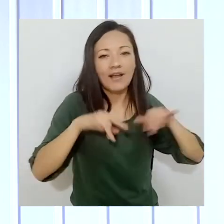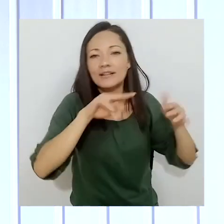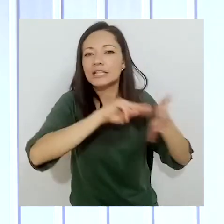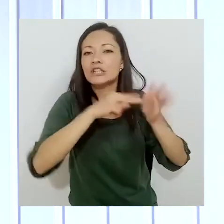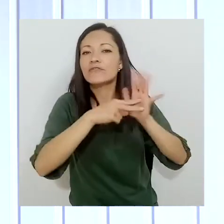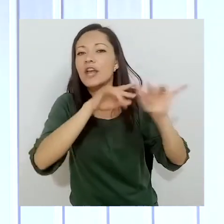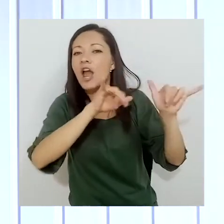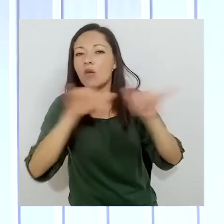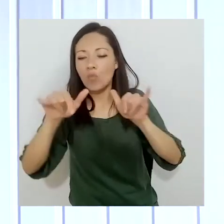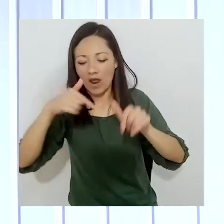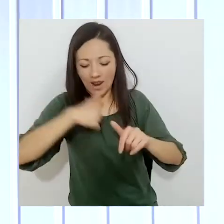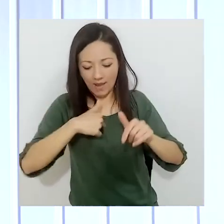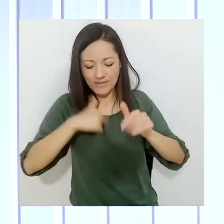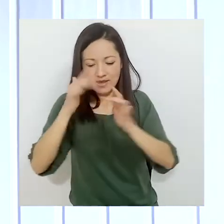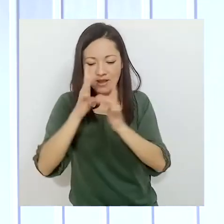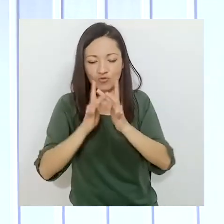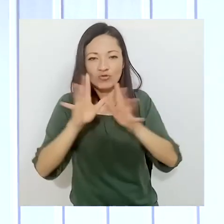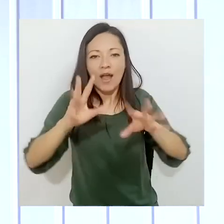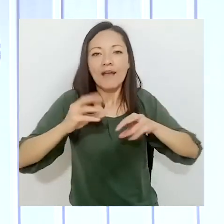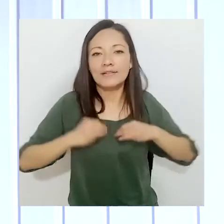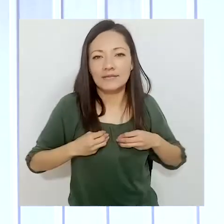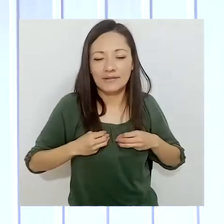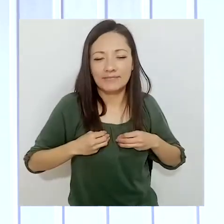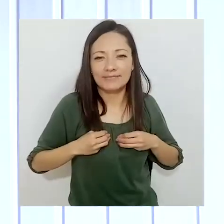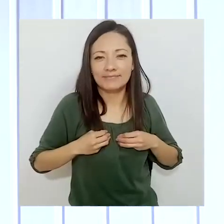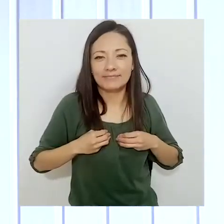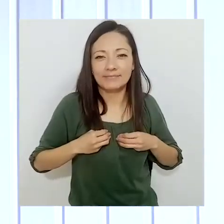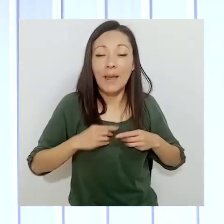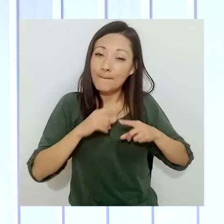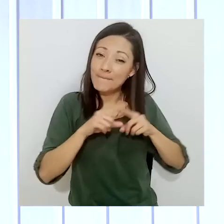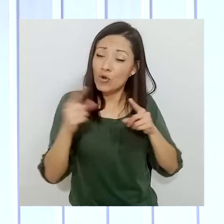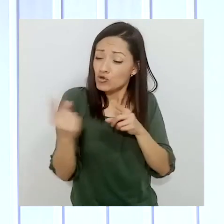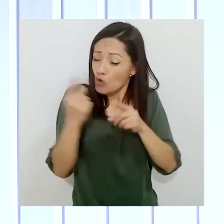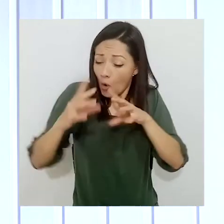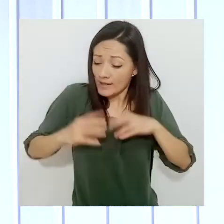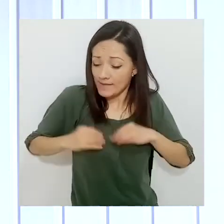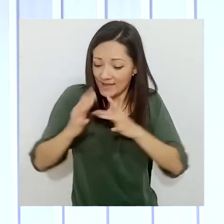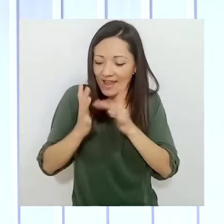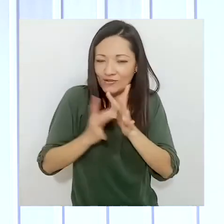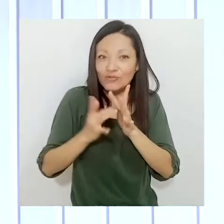a mí, no me recibe a mí, sino al que me envió.